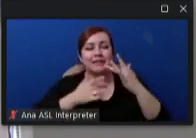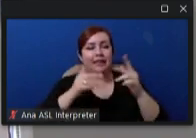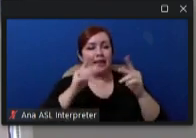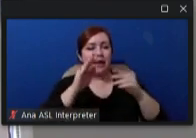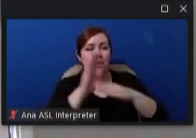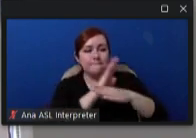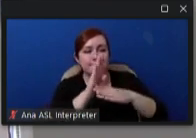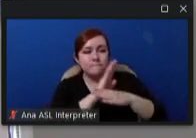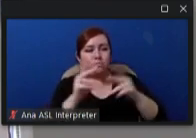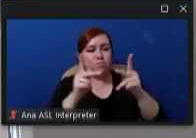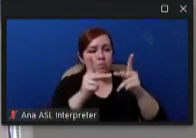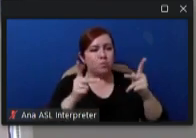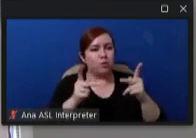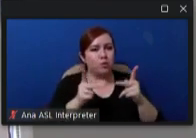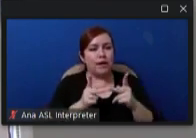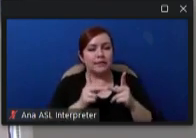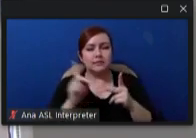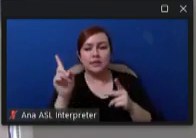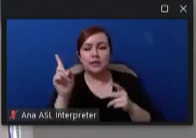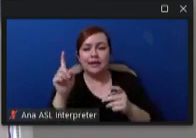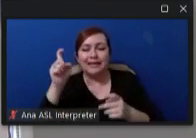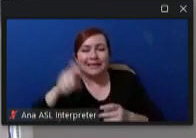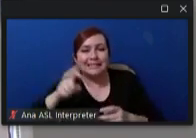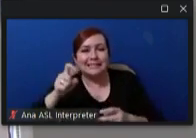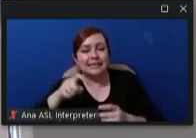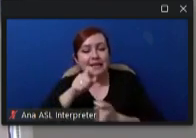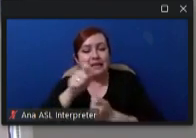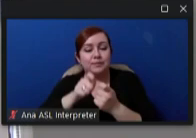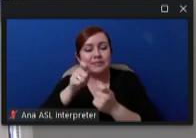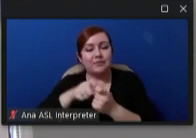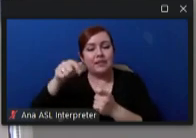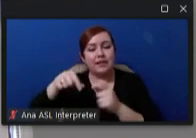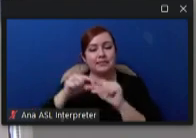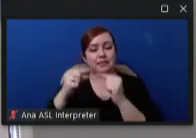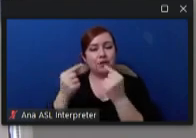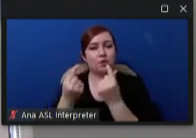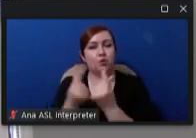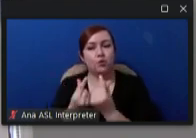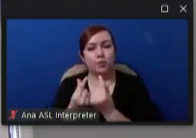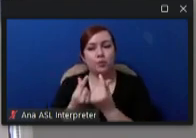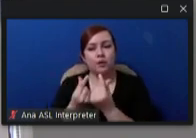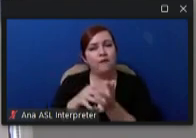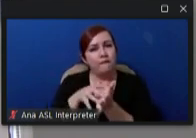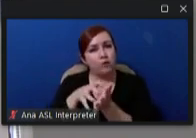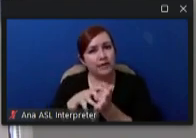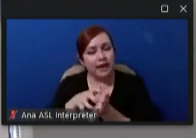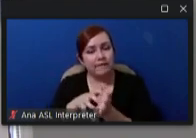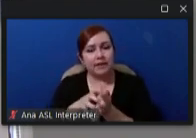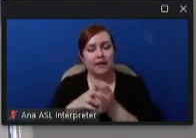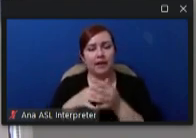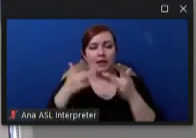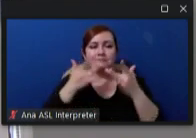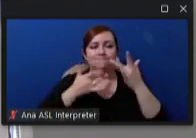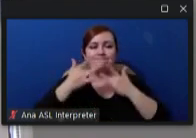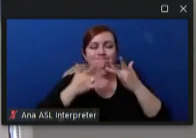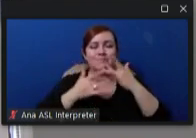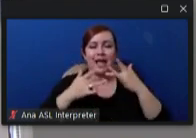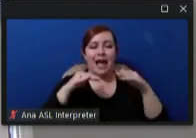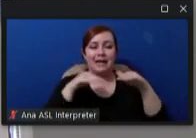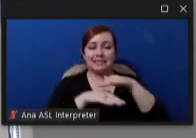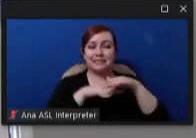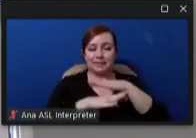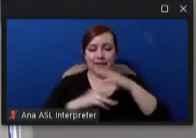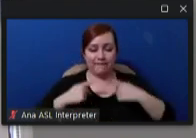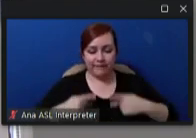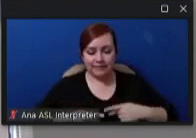adaptados a las necesidades específicas de este grupo particularmente vulnerable. La falta de accesibilidad física